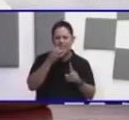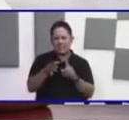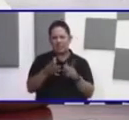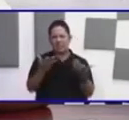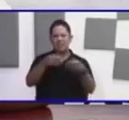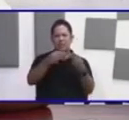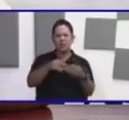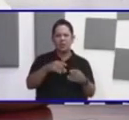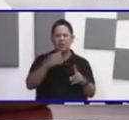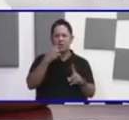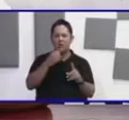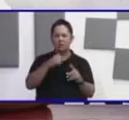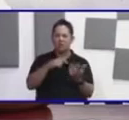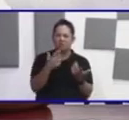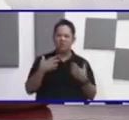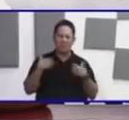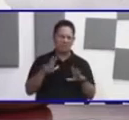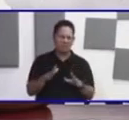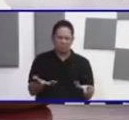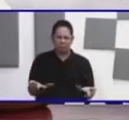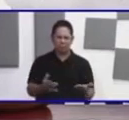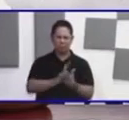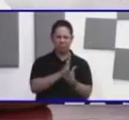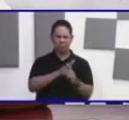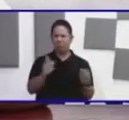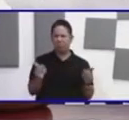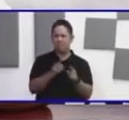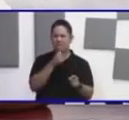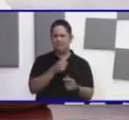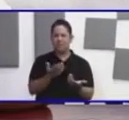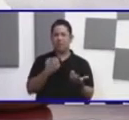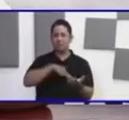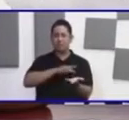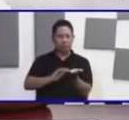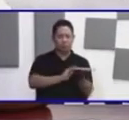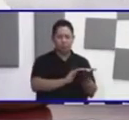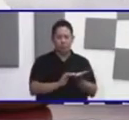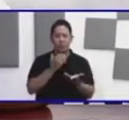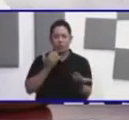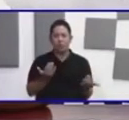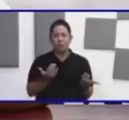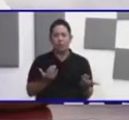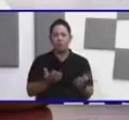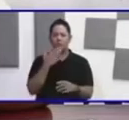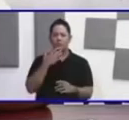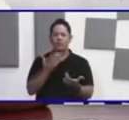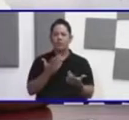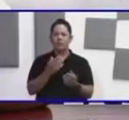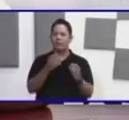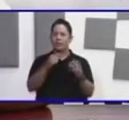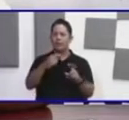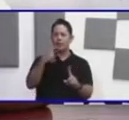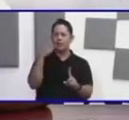de hospitalización, en el caso específico, debe ser mantenido con presión ambiental ligeramente negativa, con el fin de evitar